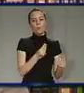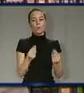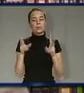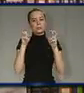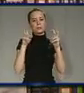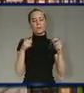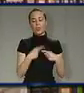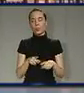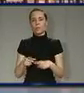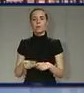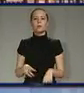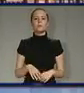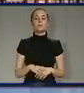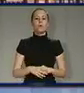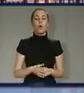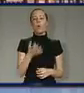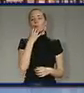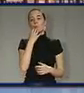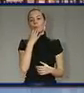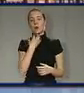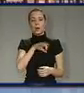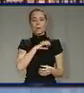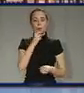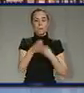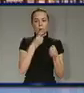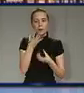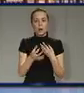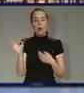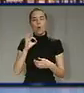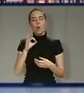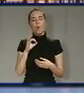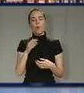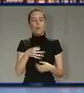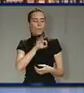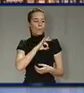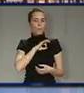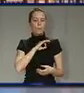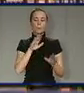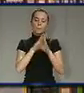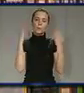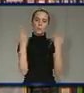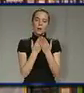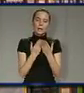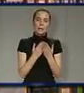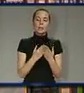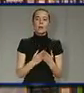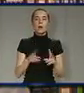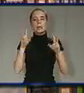Primavera por ejemplo... es nuestro premio... ...pues es uno de los más demandados... ...el Premio Planeta de las Navidades